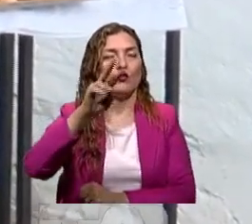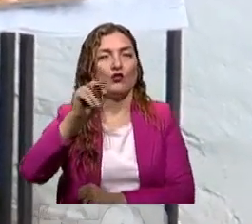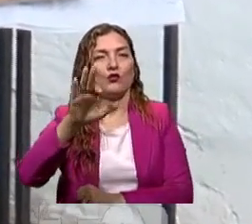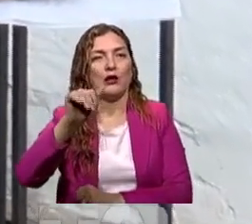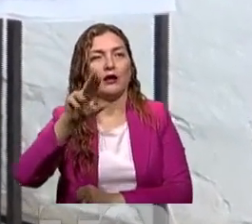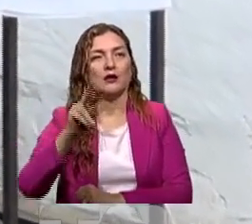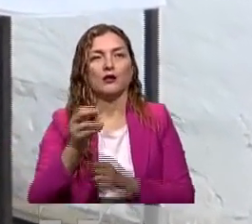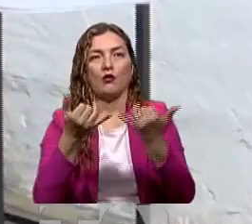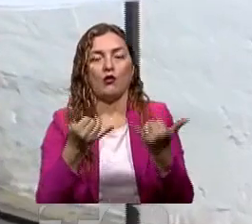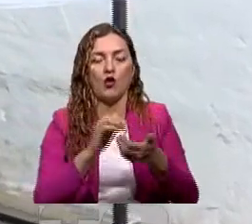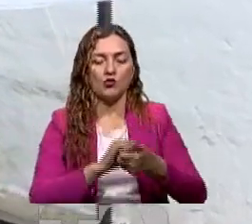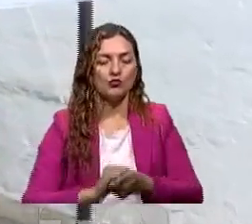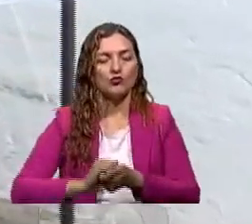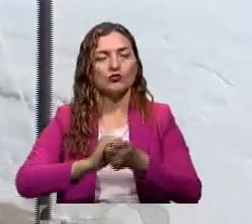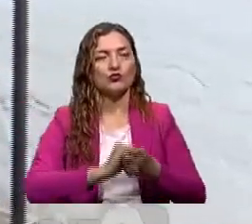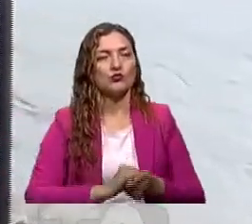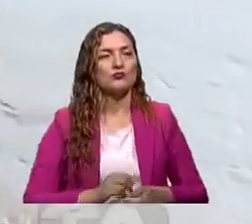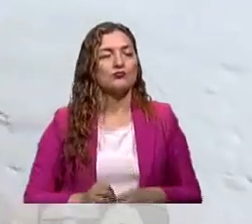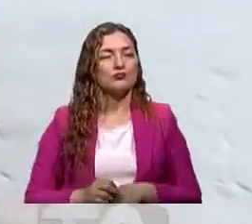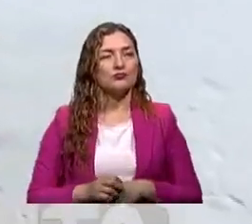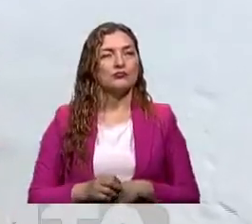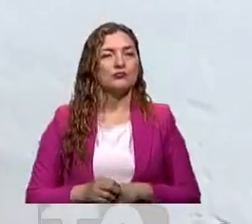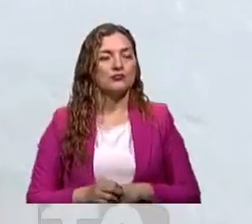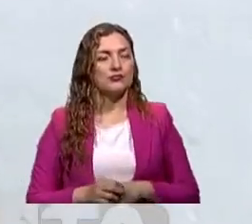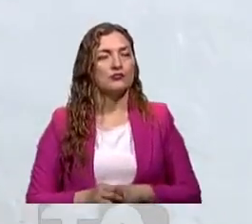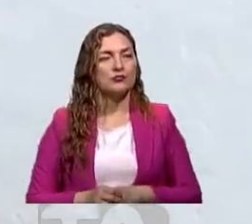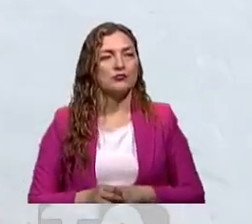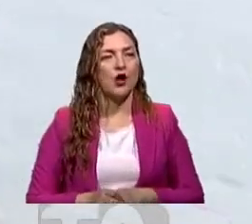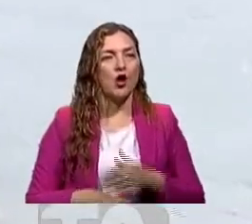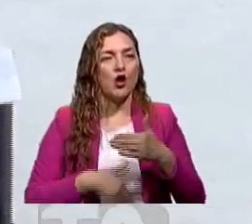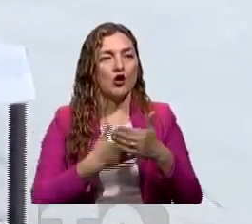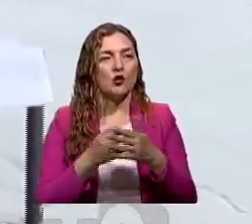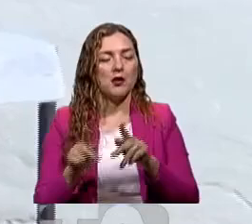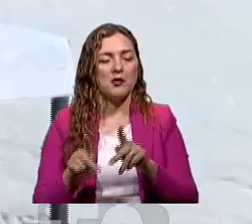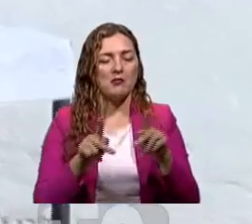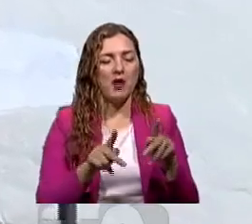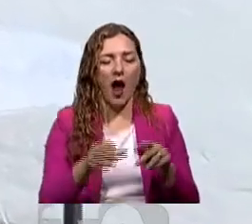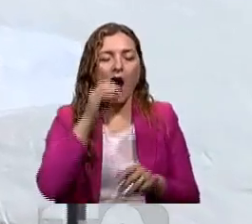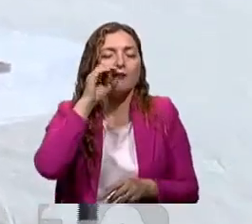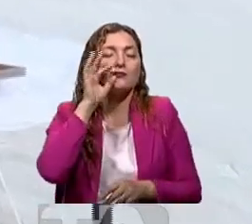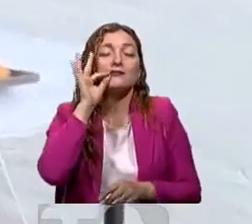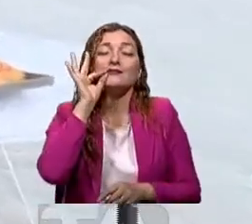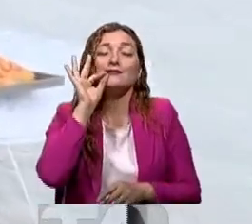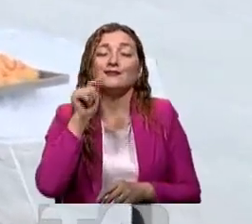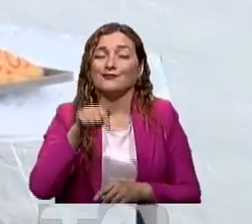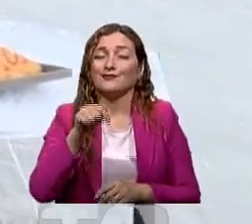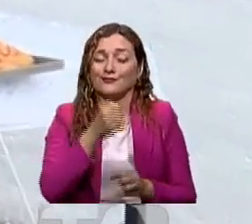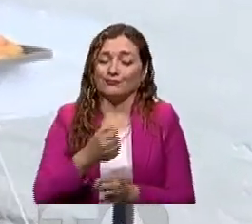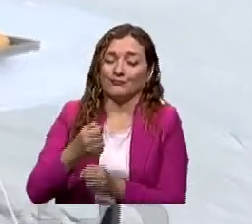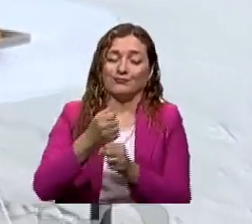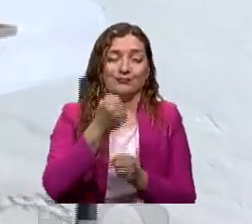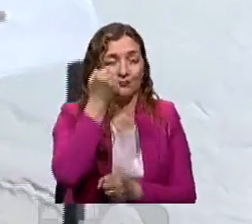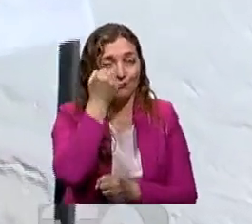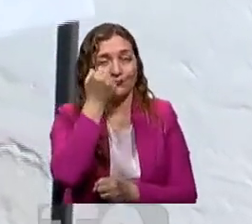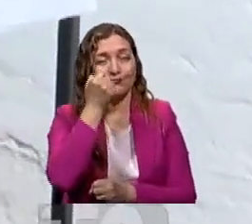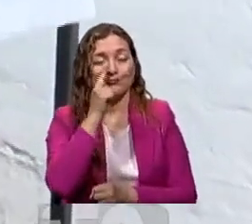en esta jornada solidaria, ya como ustedes ven acá a mis espaldas, ya se encuentra todo listo para saborear hoy, principalmente la colada morada,